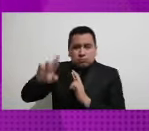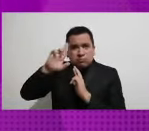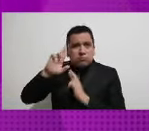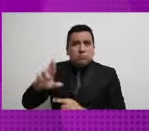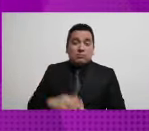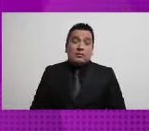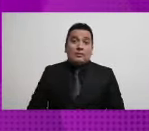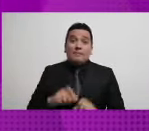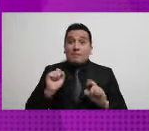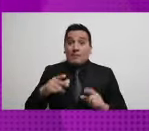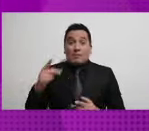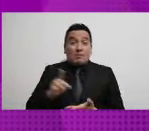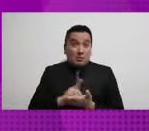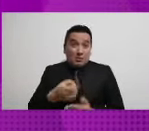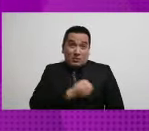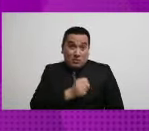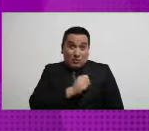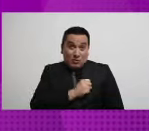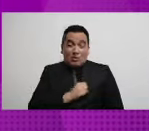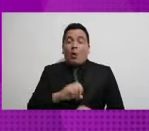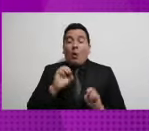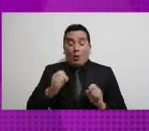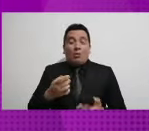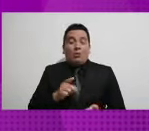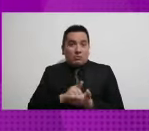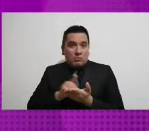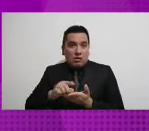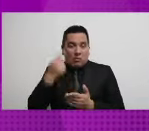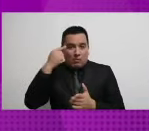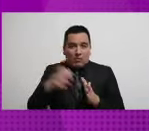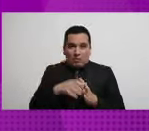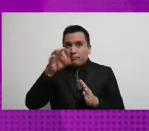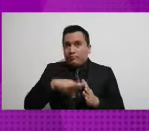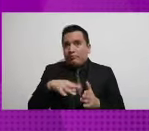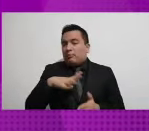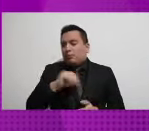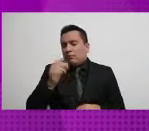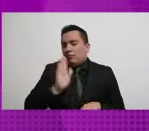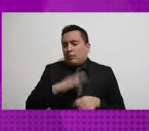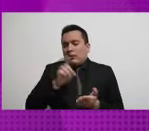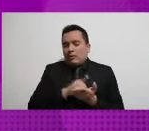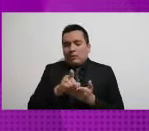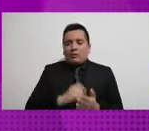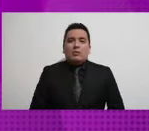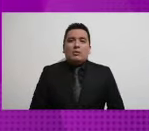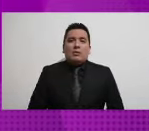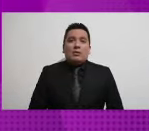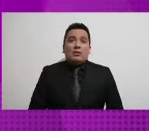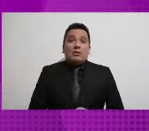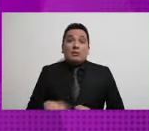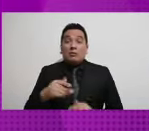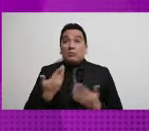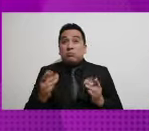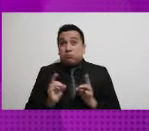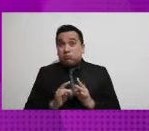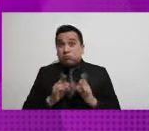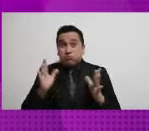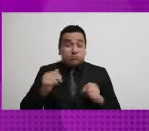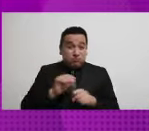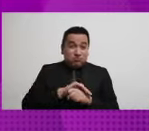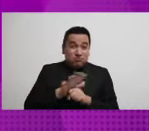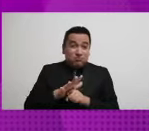incluyendo aquí derecho de salud y derecho de voto, entre otros muchos. Ante esta contingencia, bueno,